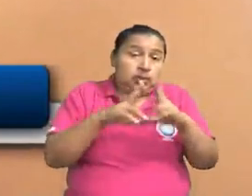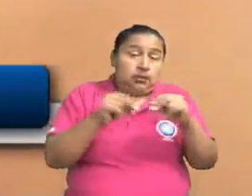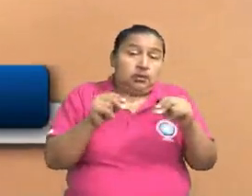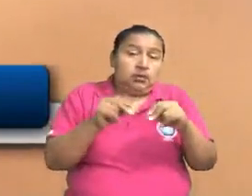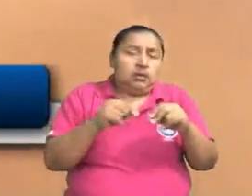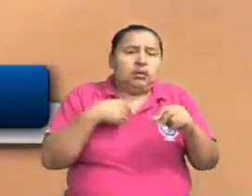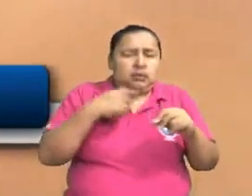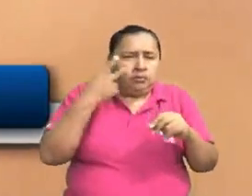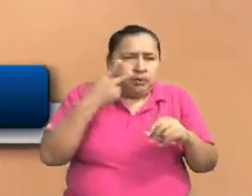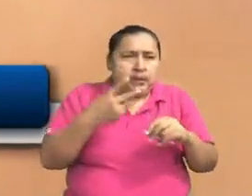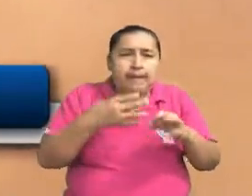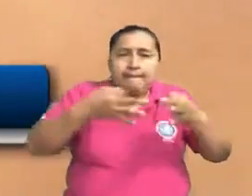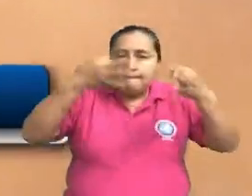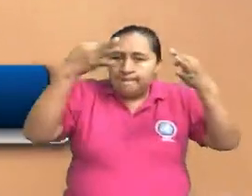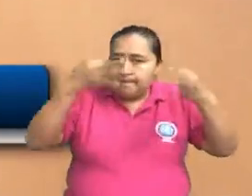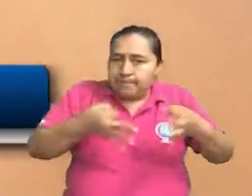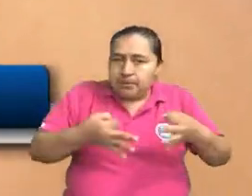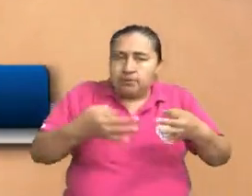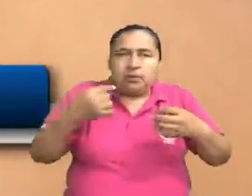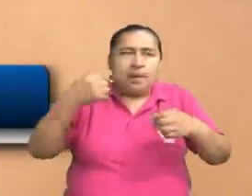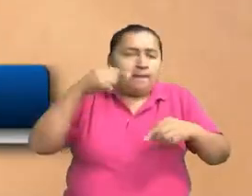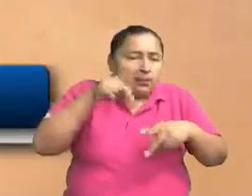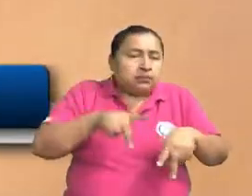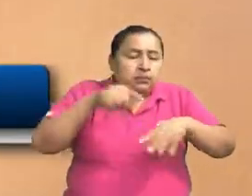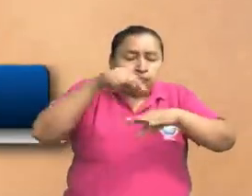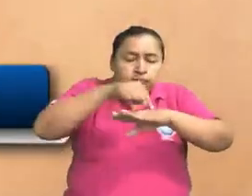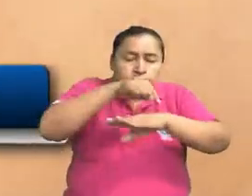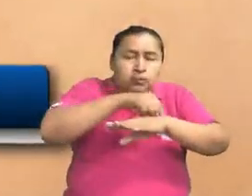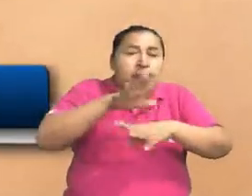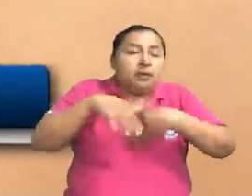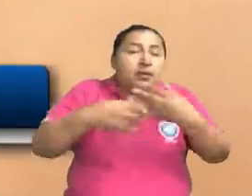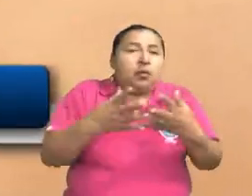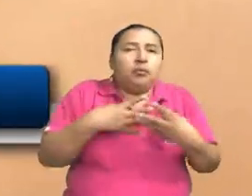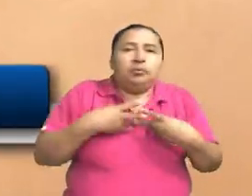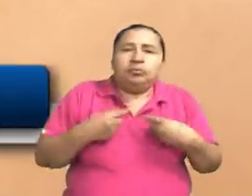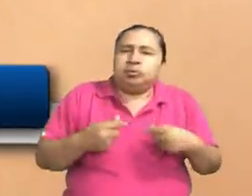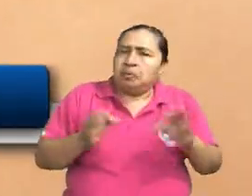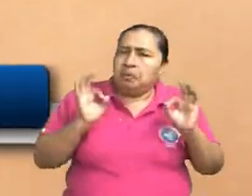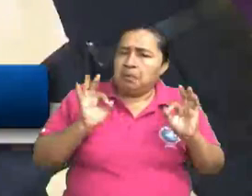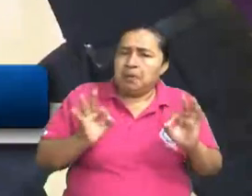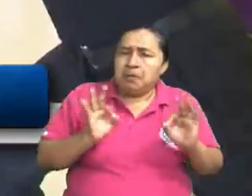y al ver la eficacia, pues tiene mucha, mucha, mucha demanda.